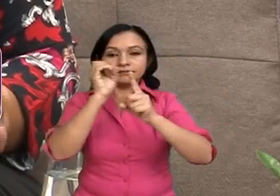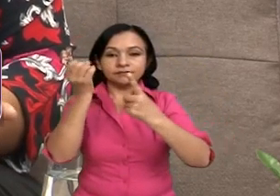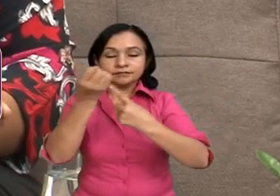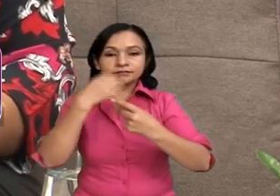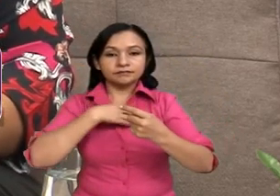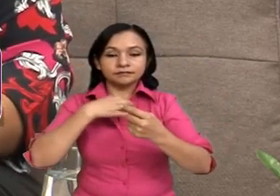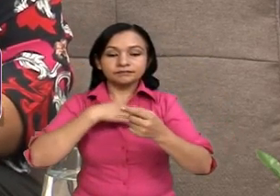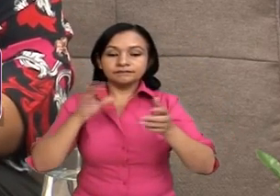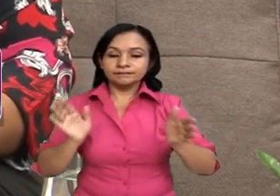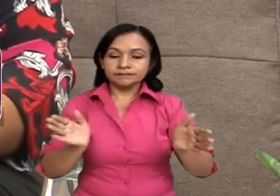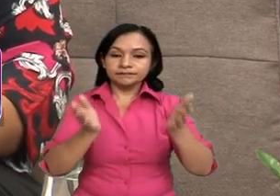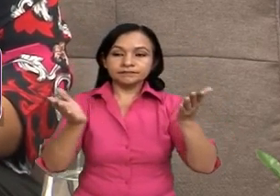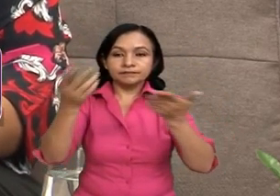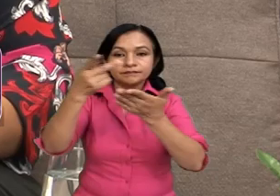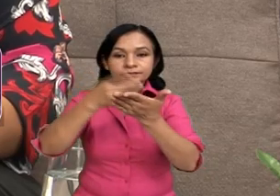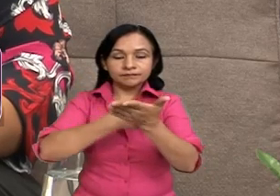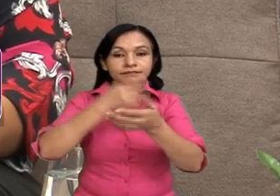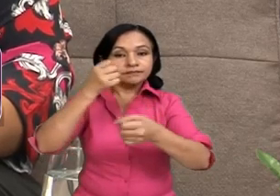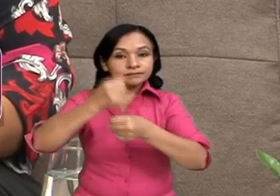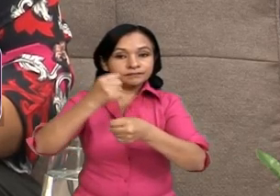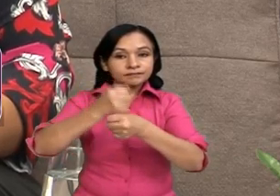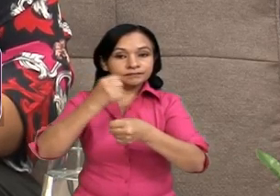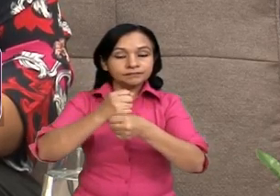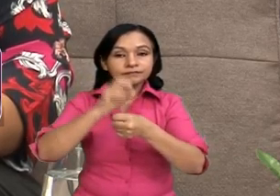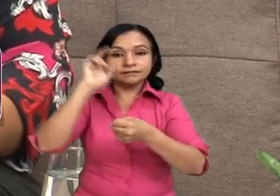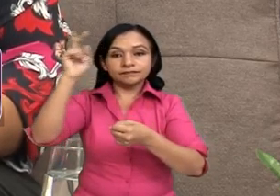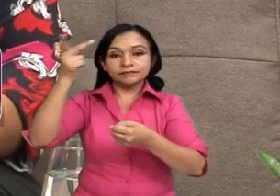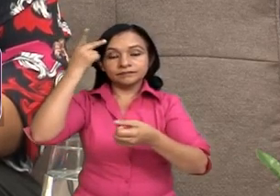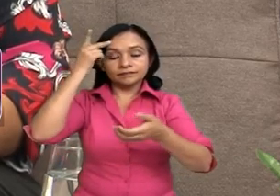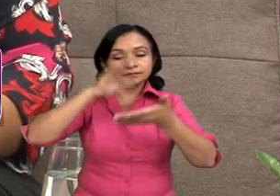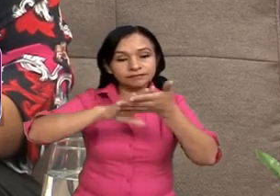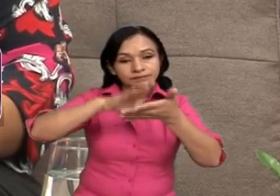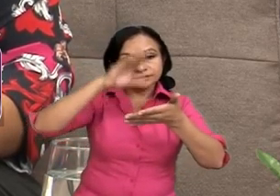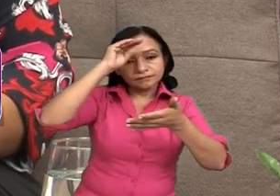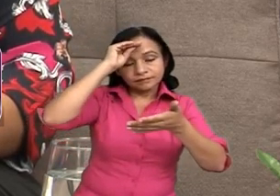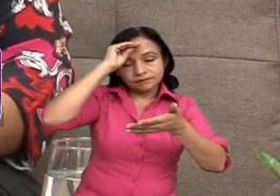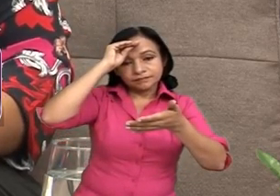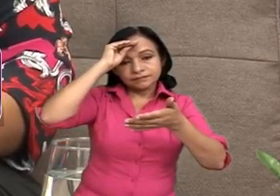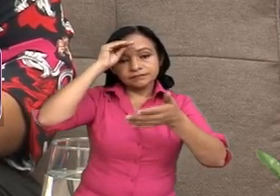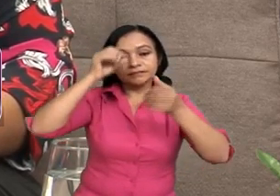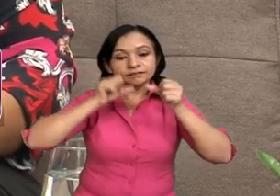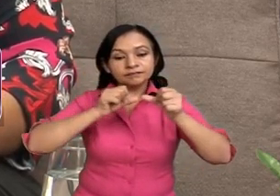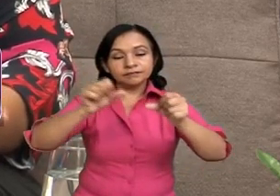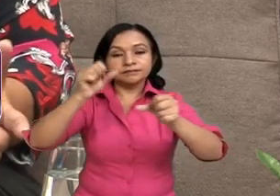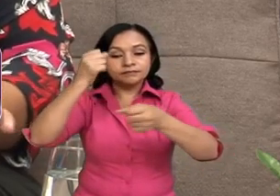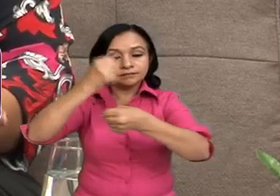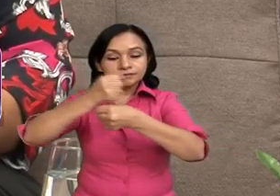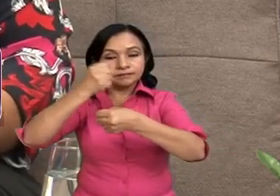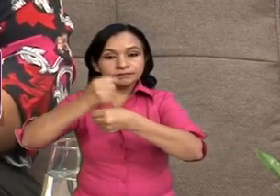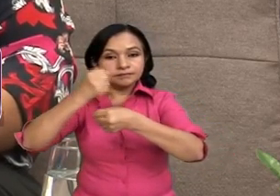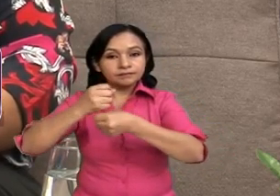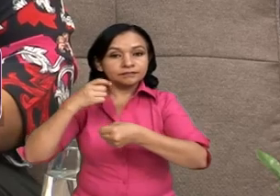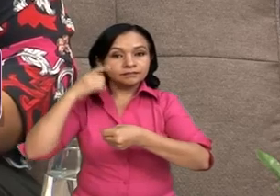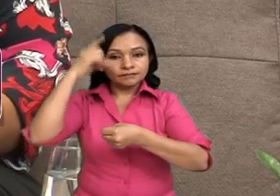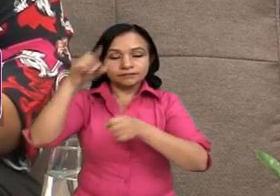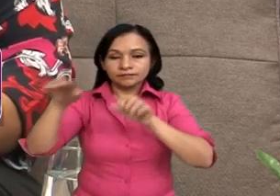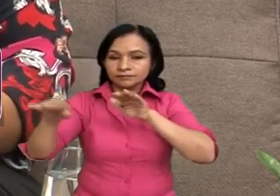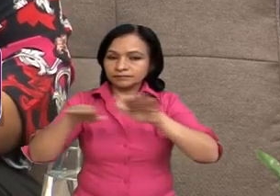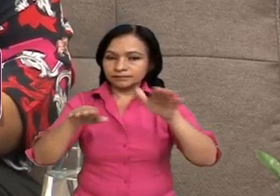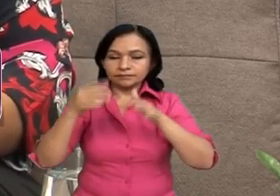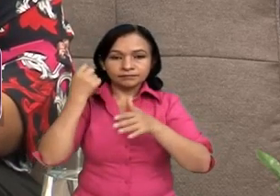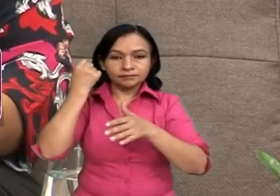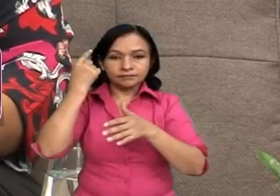de emprendimiento en el marco de la política de aprender, emprender, trabajar y prosperar. No podemos entender sin la revolución y sin